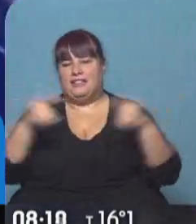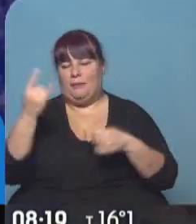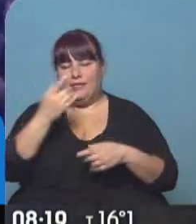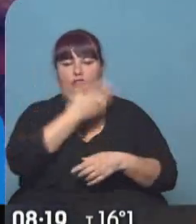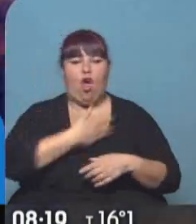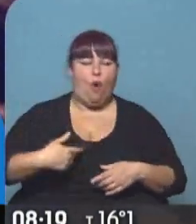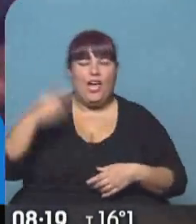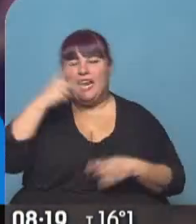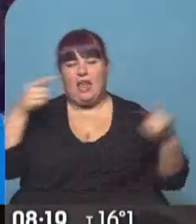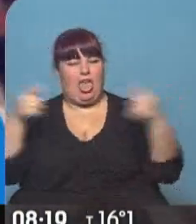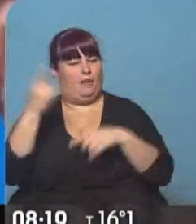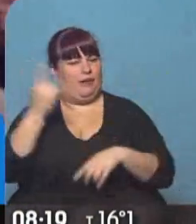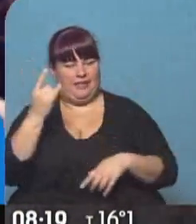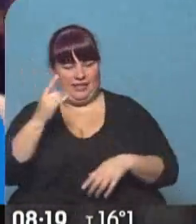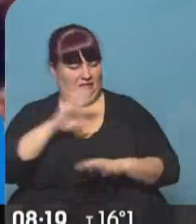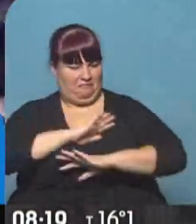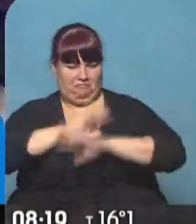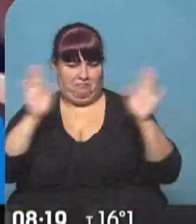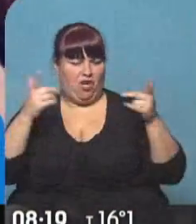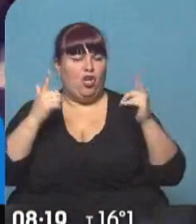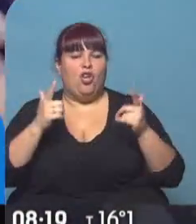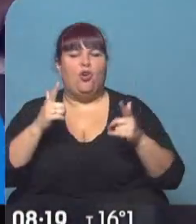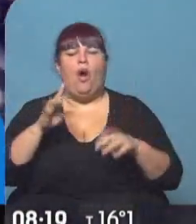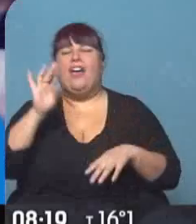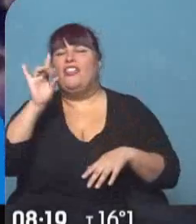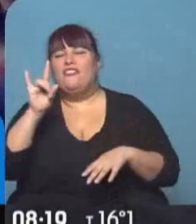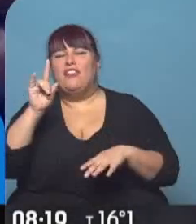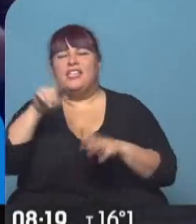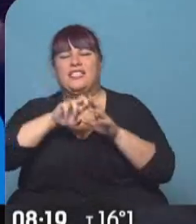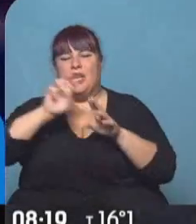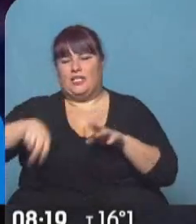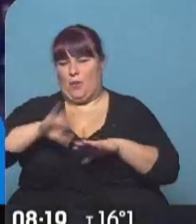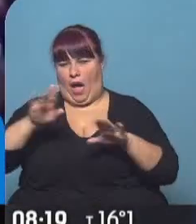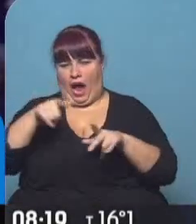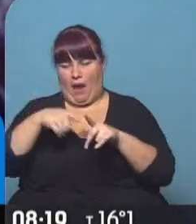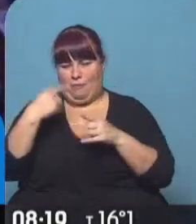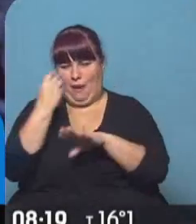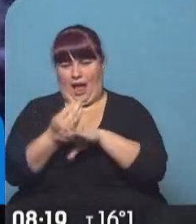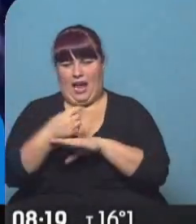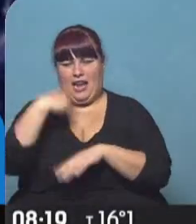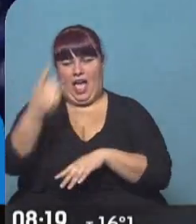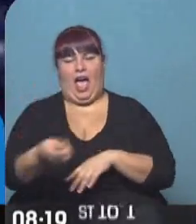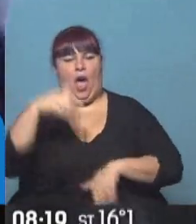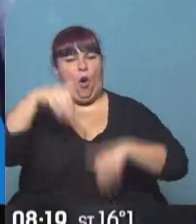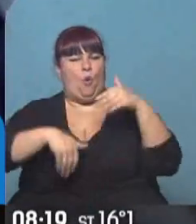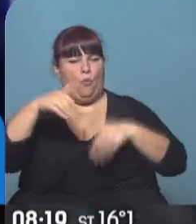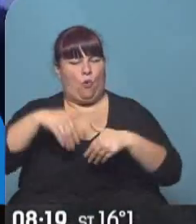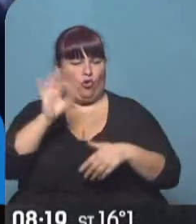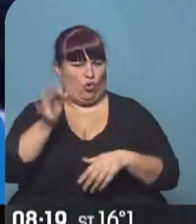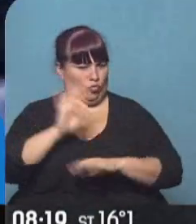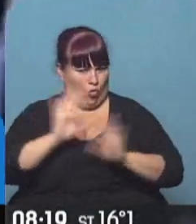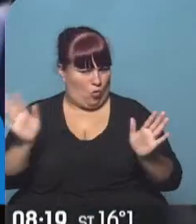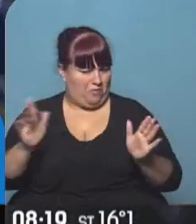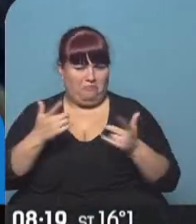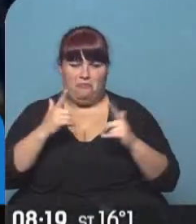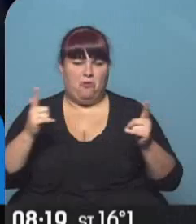oficialismo y el kirchnerismo. Negó terminantemente la posibilidad de bajar su postulación de cara a las elecciones de octubre. No